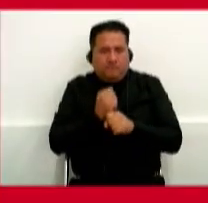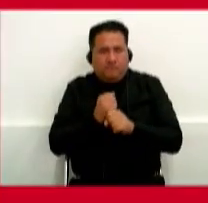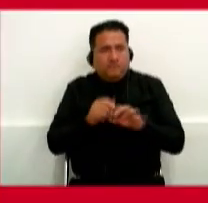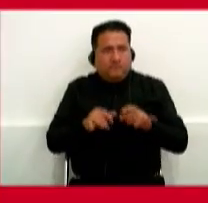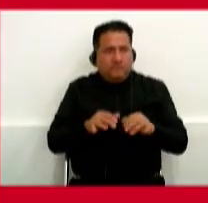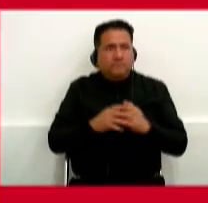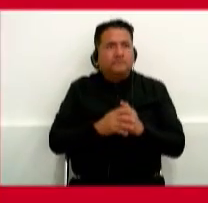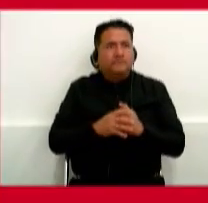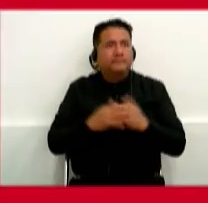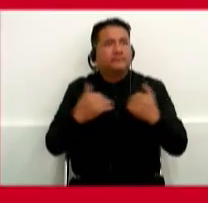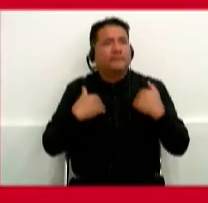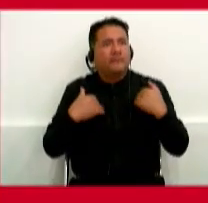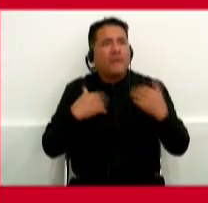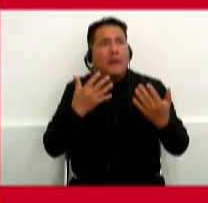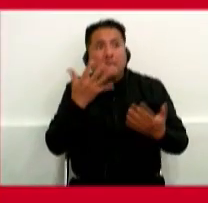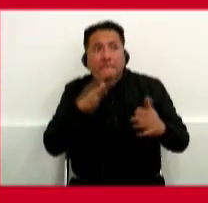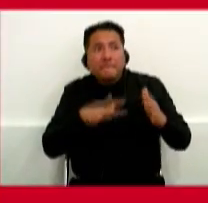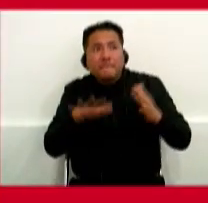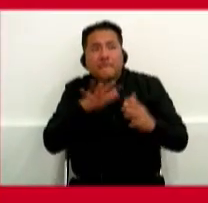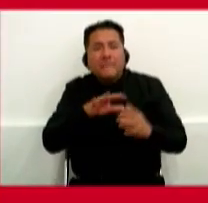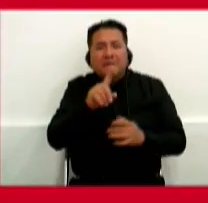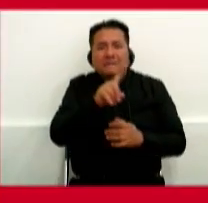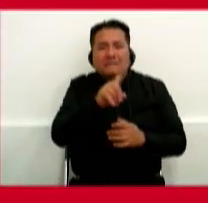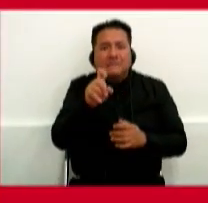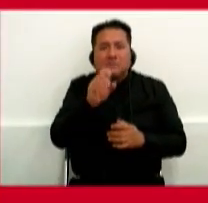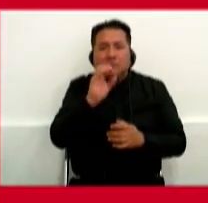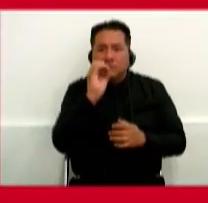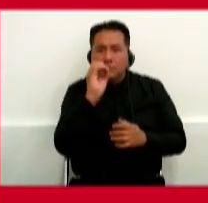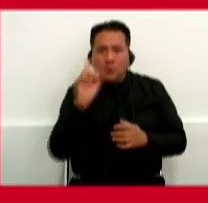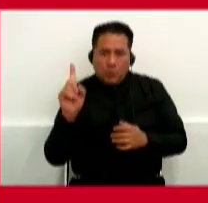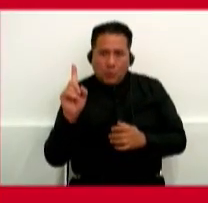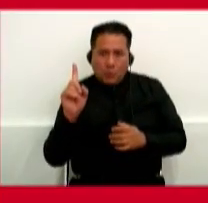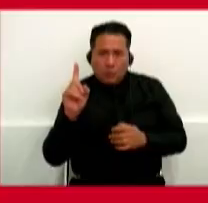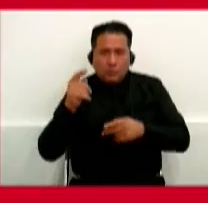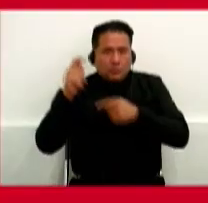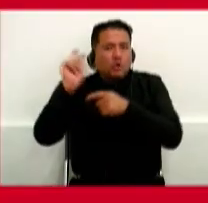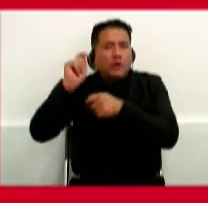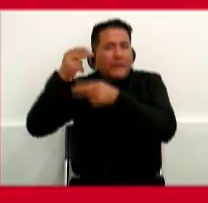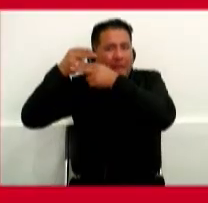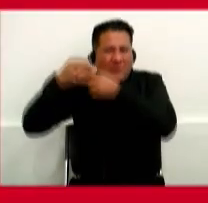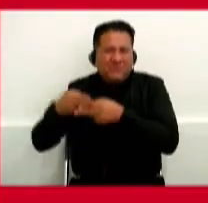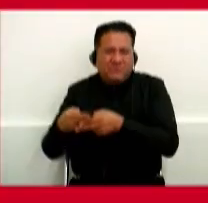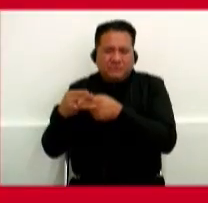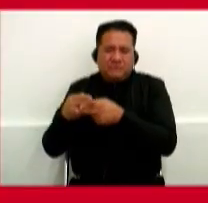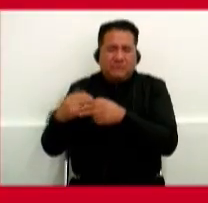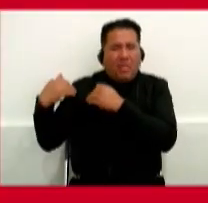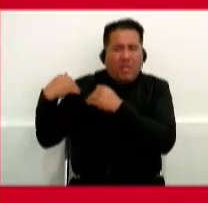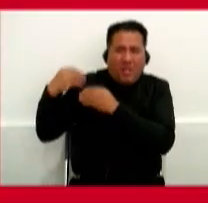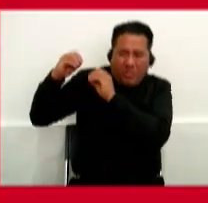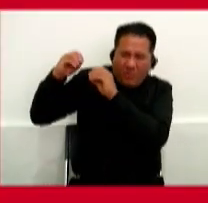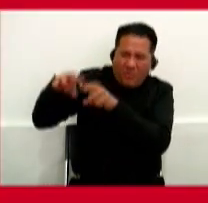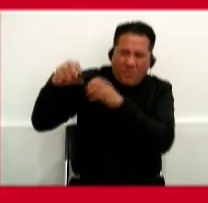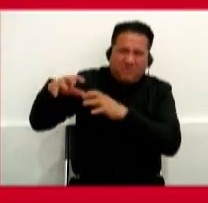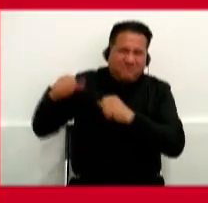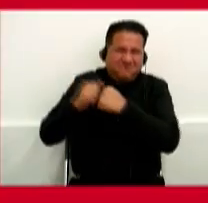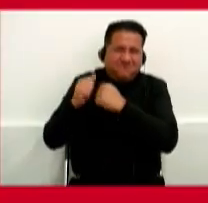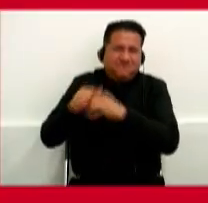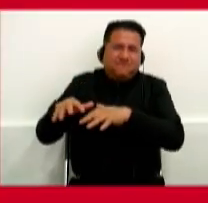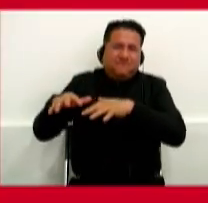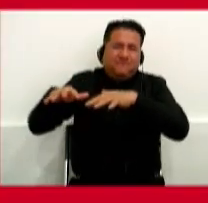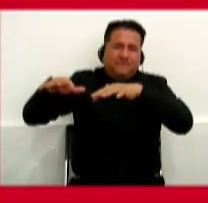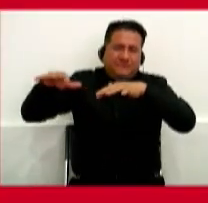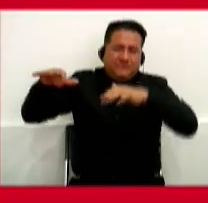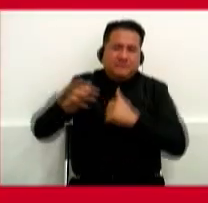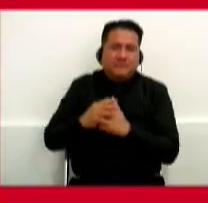se tiene 101 toneladas. ¿Esto qué permite? Permite al operador poder saber en tiempo real y tomar decisiones cucharada